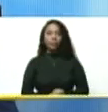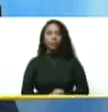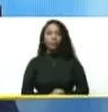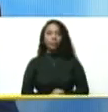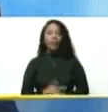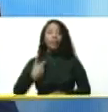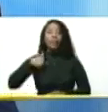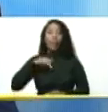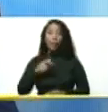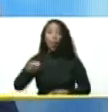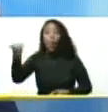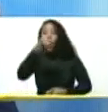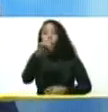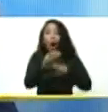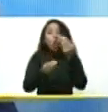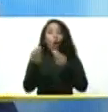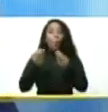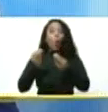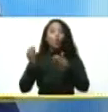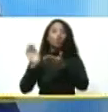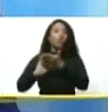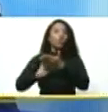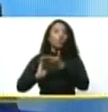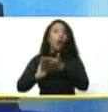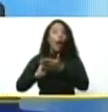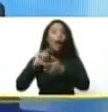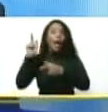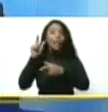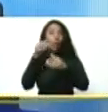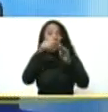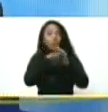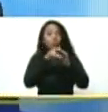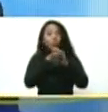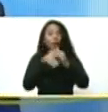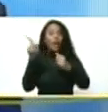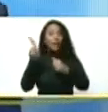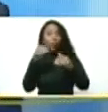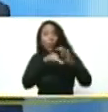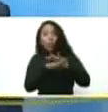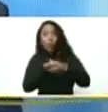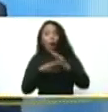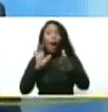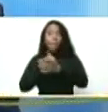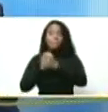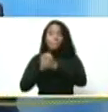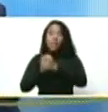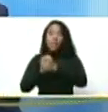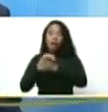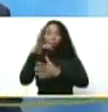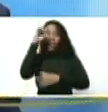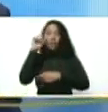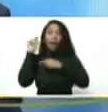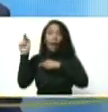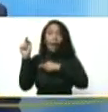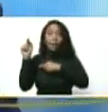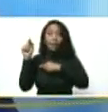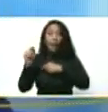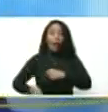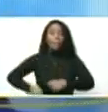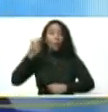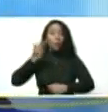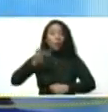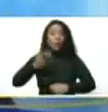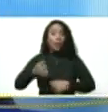Y tenemos que buscar la forma de monetizar esas reservas. Compañera Delcy Rodríguez, es una prioridad la monetización